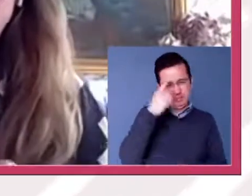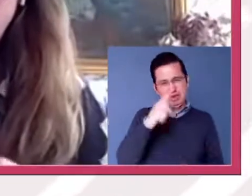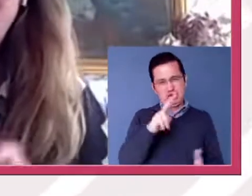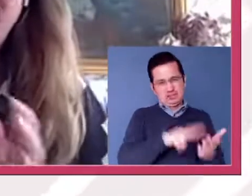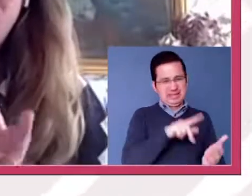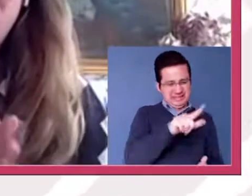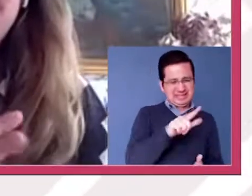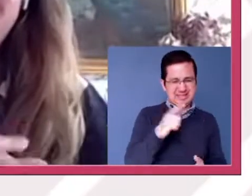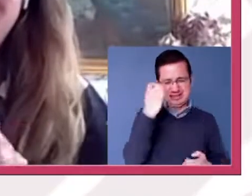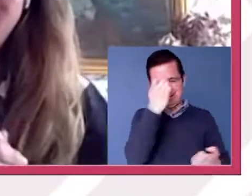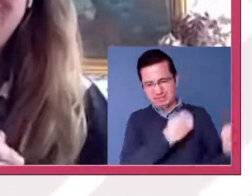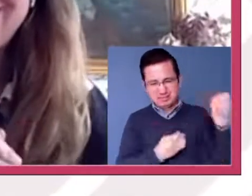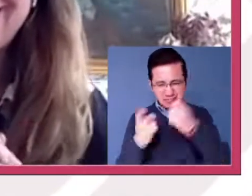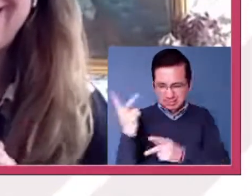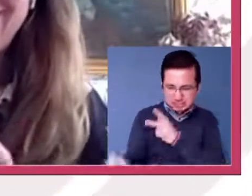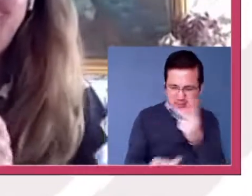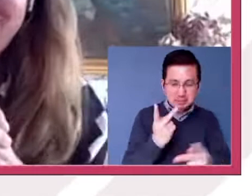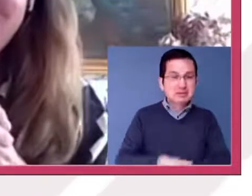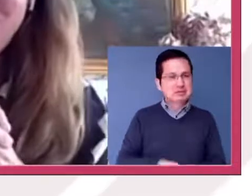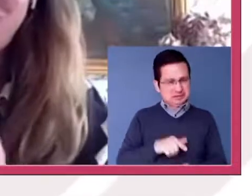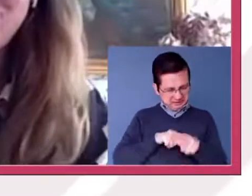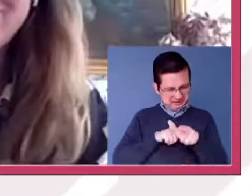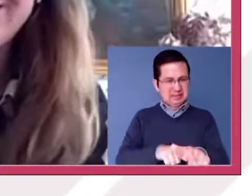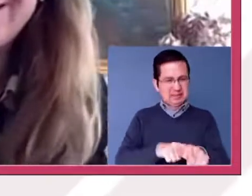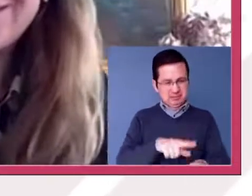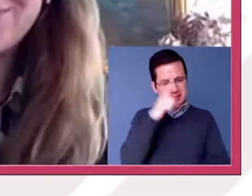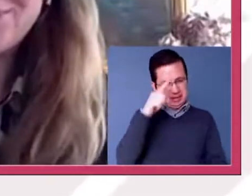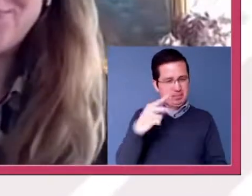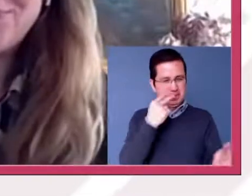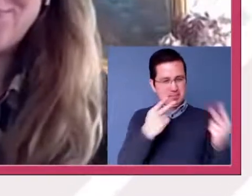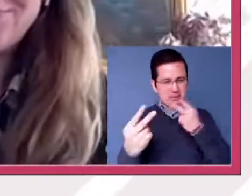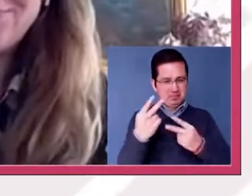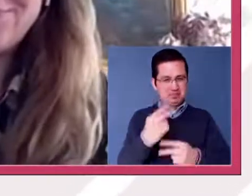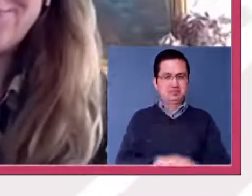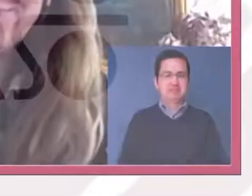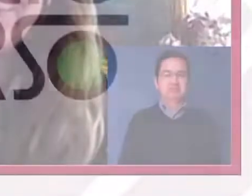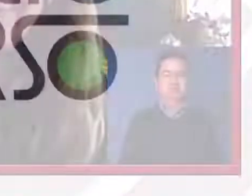Espacio Diverso, no le cambien porque está buenísima la charla. Ahorita nos vemos.